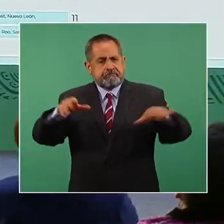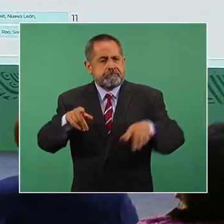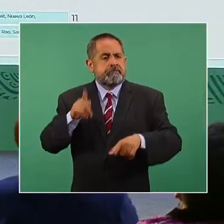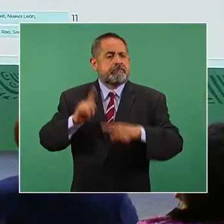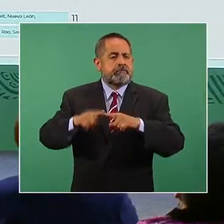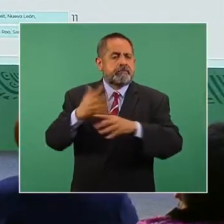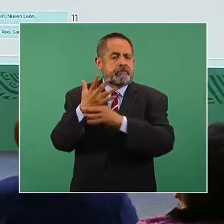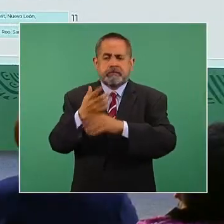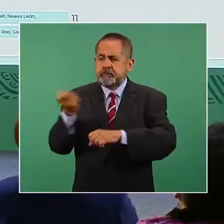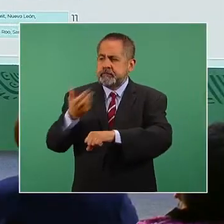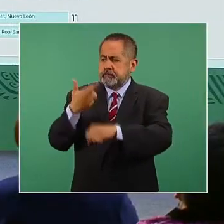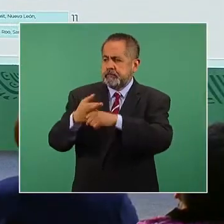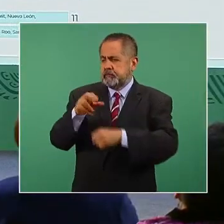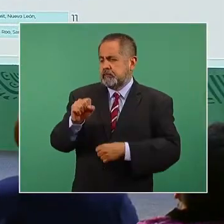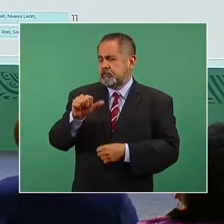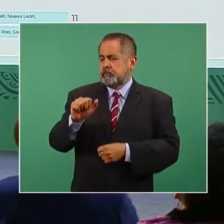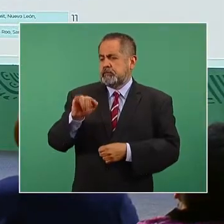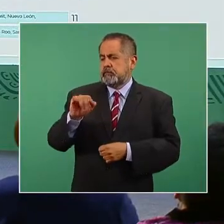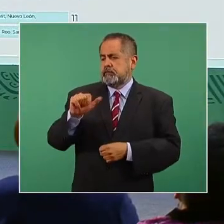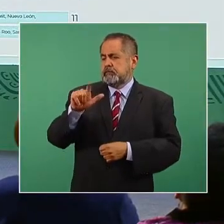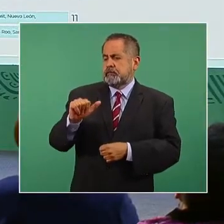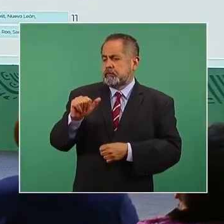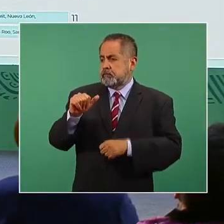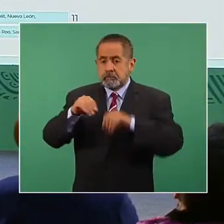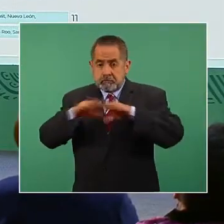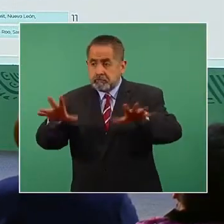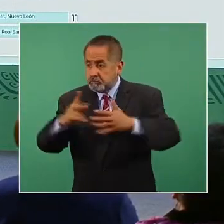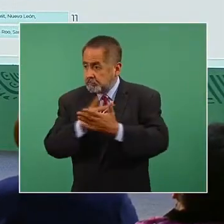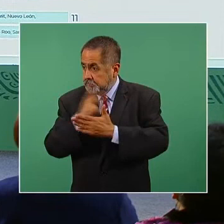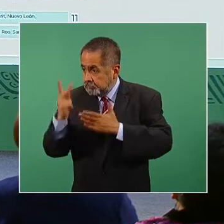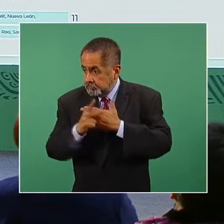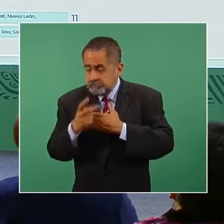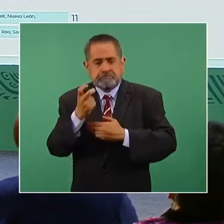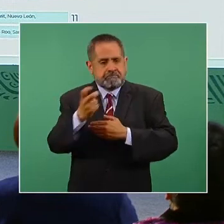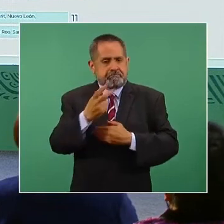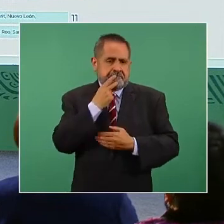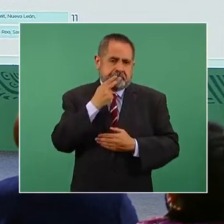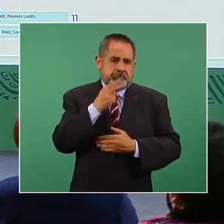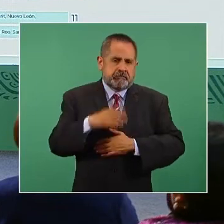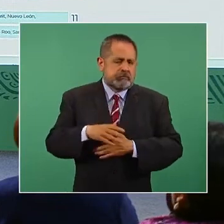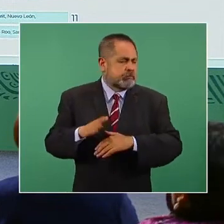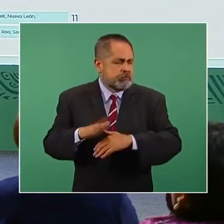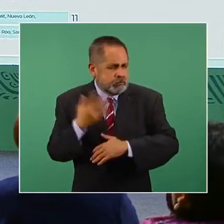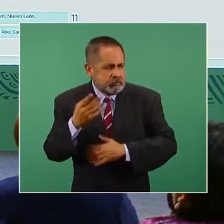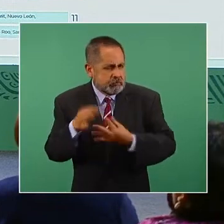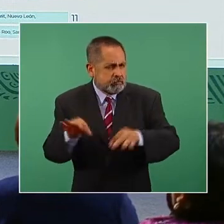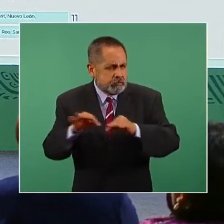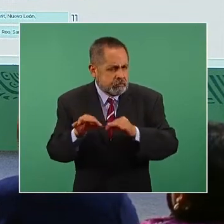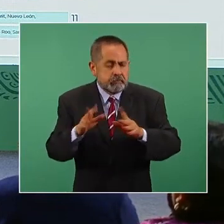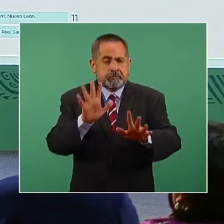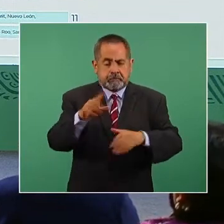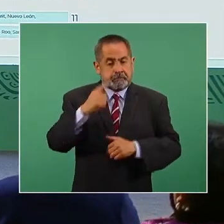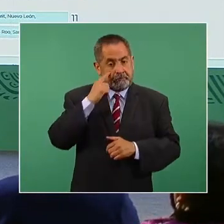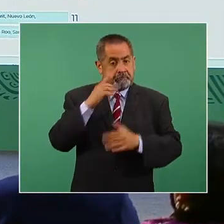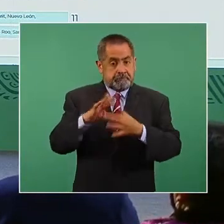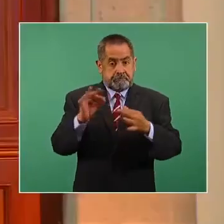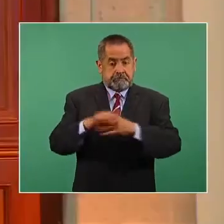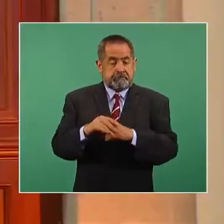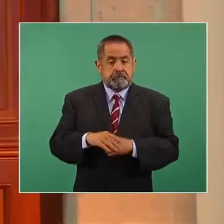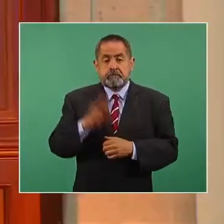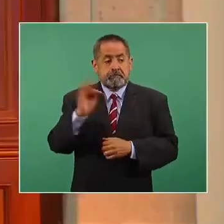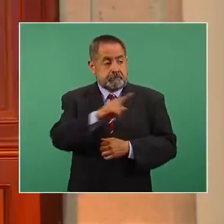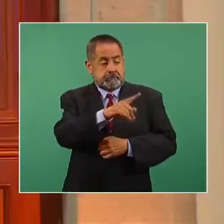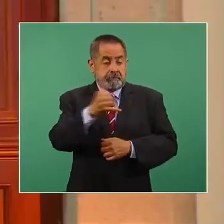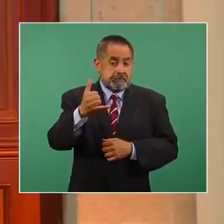secretaria Rosa Isela Rodríguez. ¿Por qué es importante esta medida? Porque nosotras necesitamos que cuando hay una